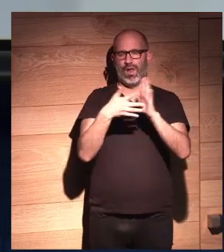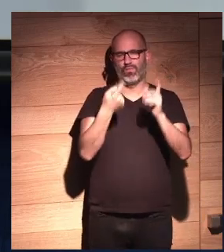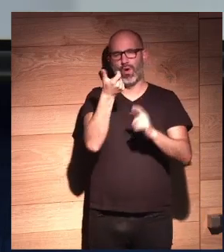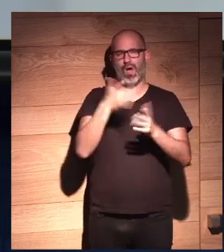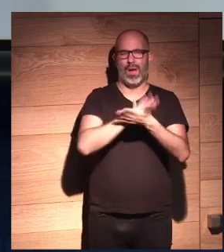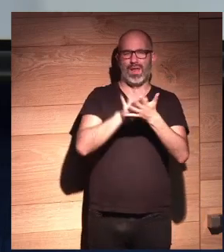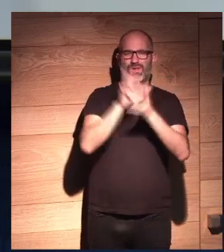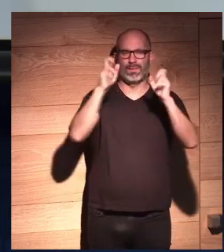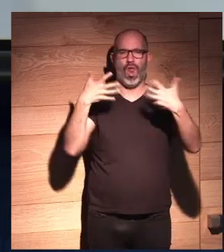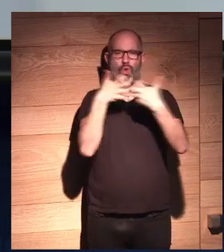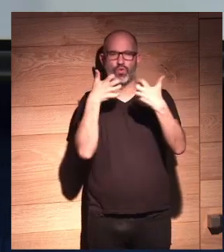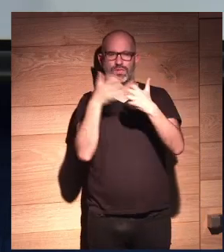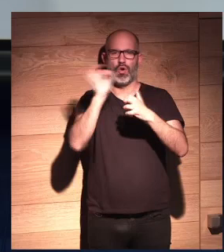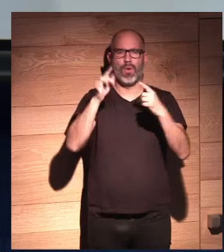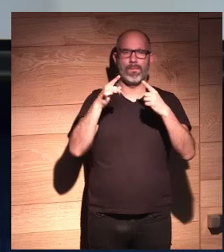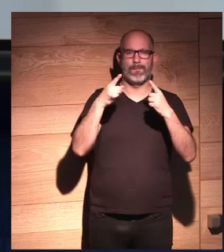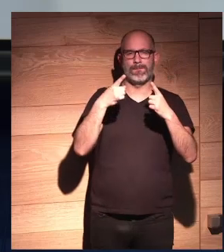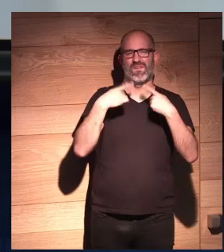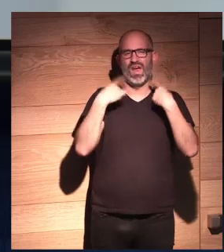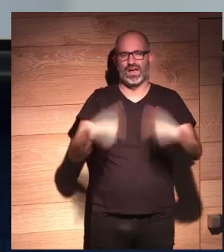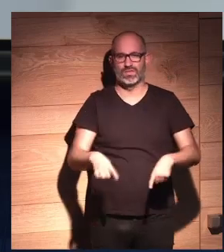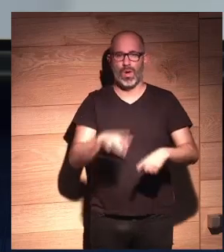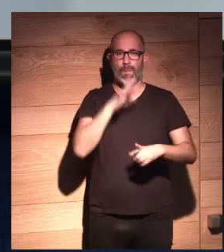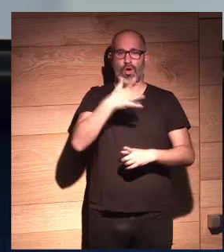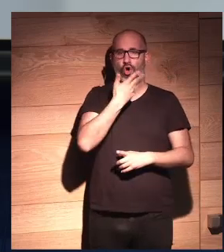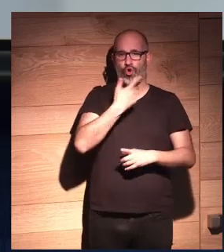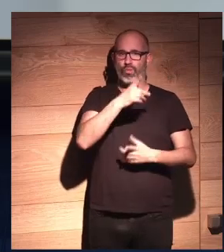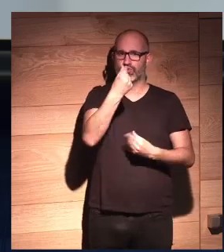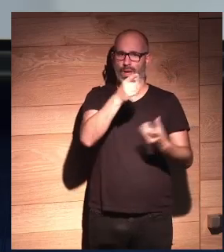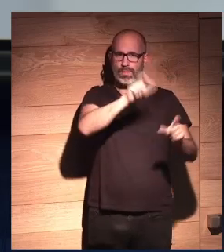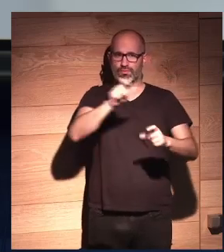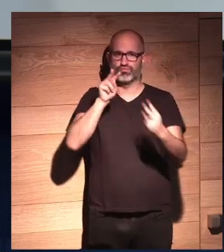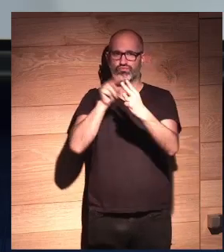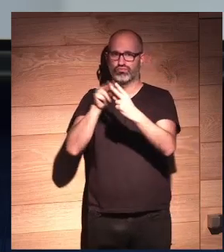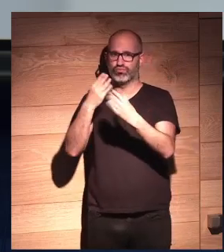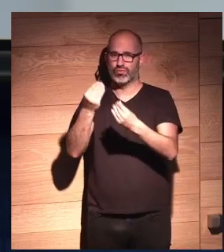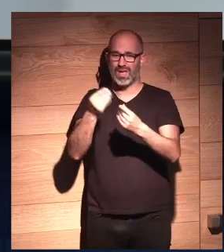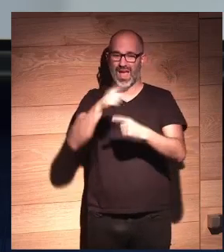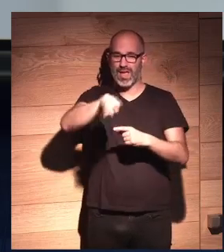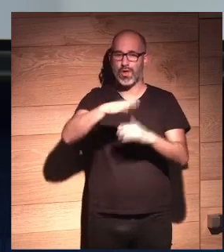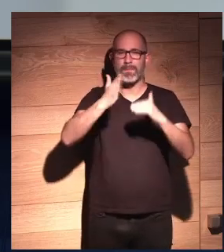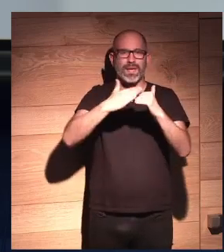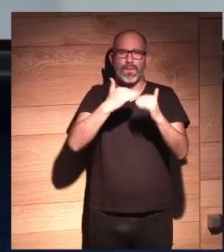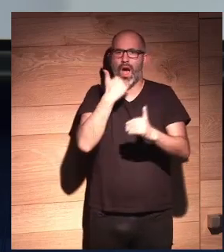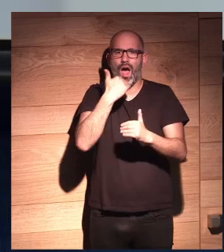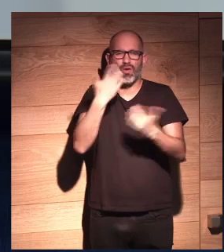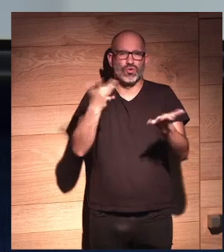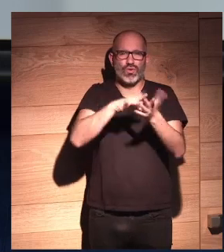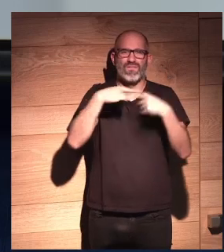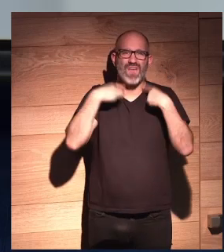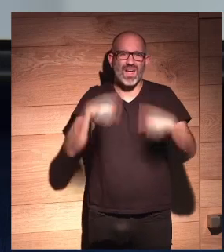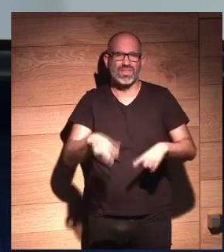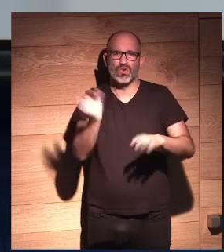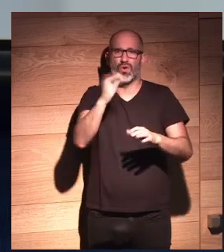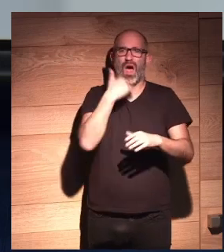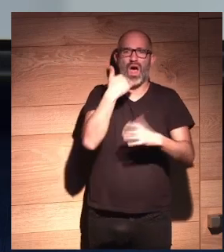y de los fracasos y tal, pero es que creo que es muy importante, porque conozco mucha gente que a la mínima que ha tenido un desliz, un fracaso